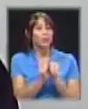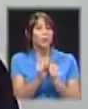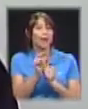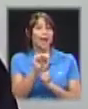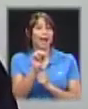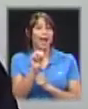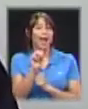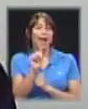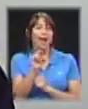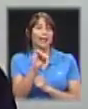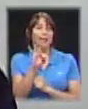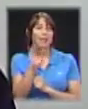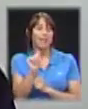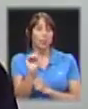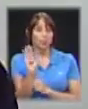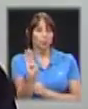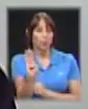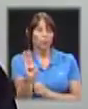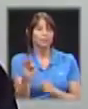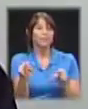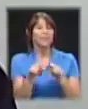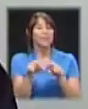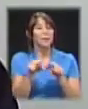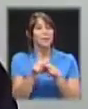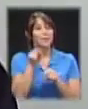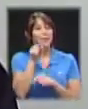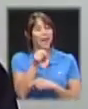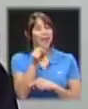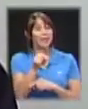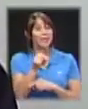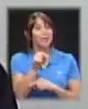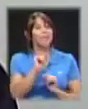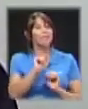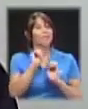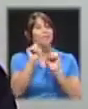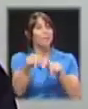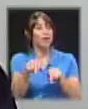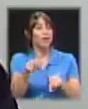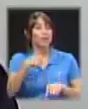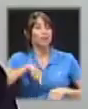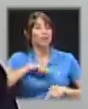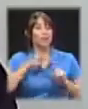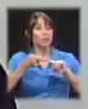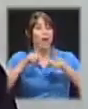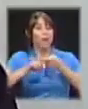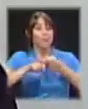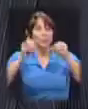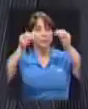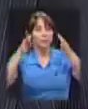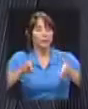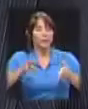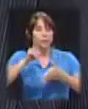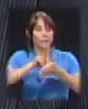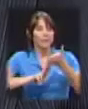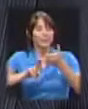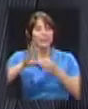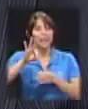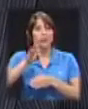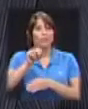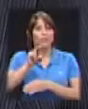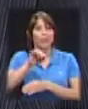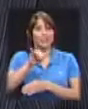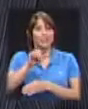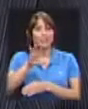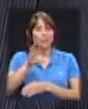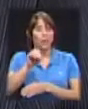Summers, y estaba nuestro directo amigo y profesor universitario también, don Francisco de Paula,